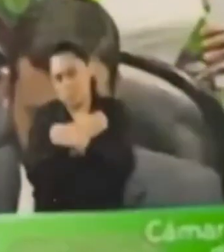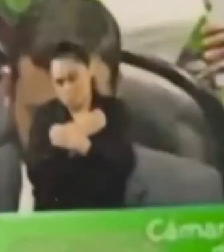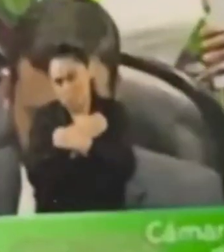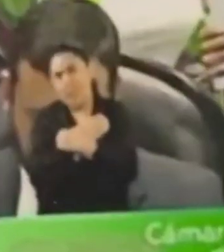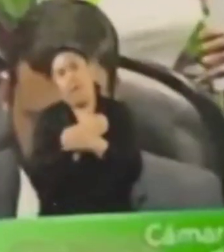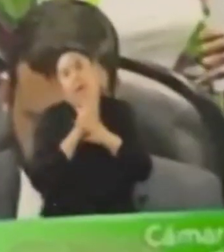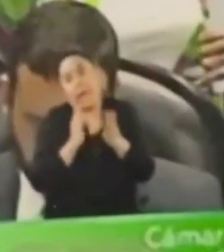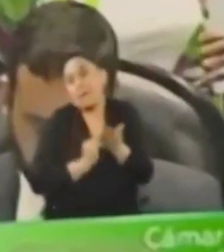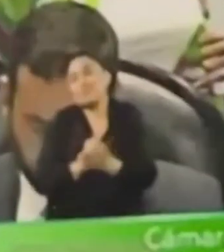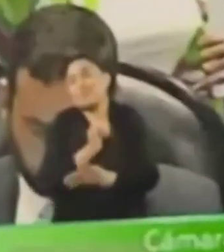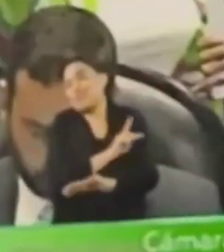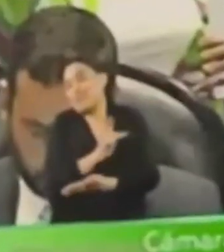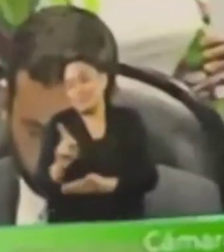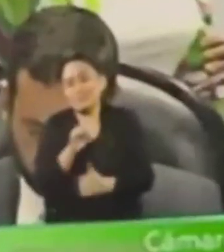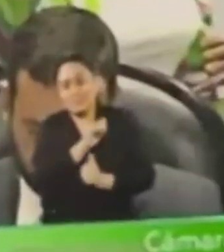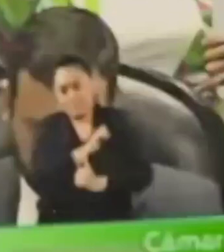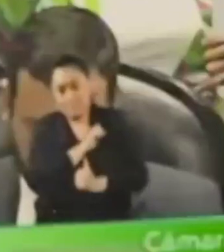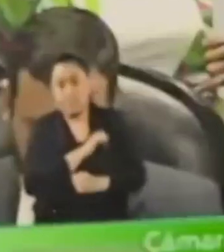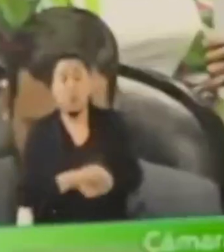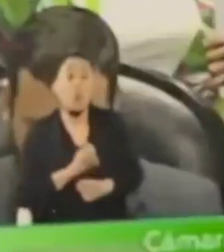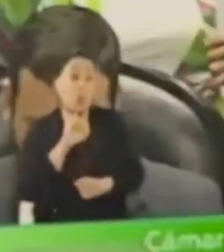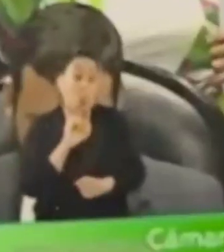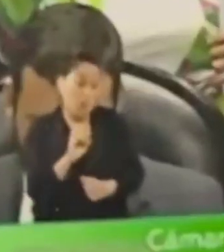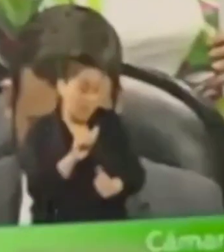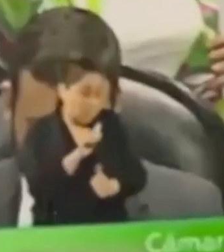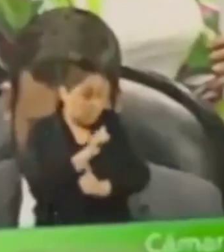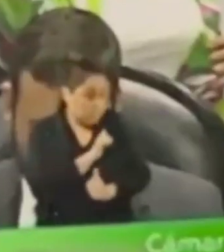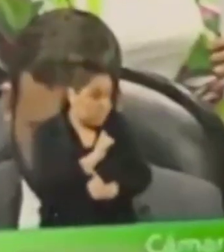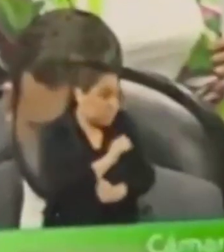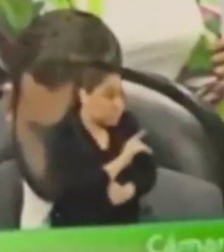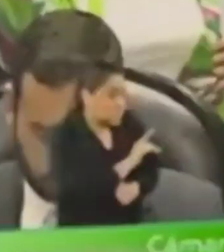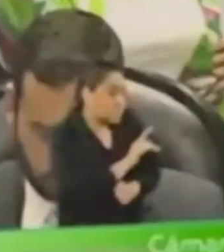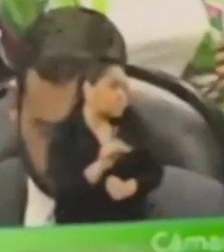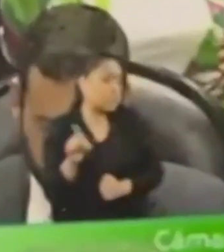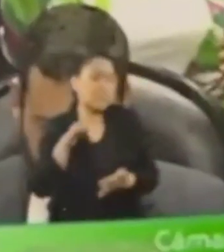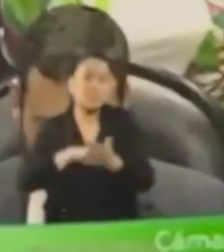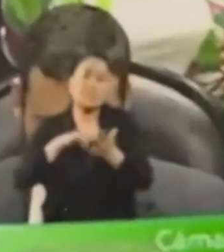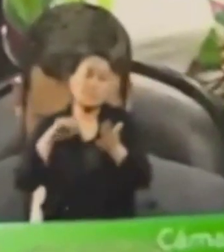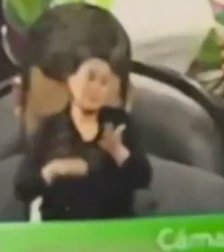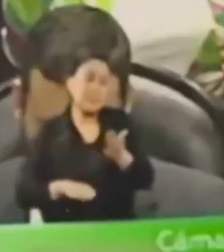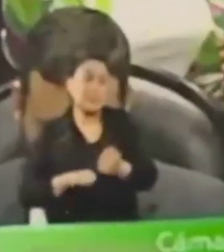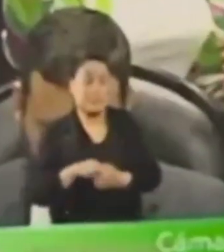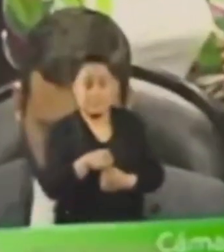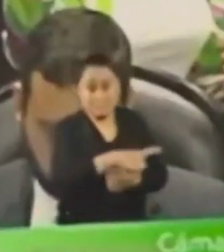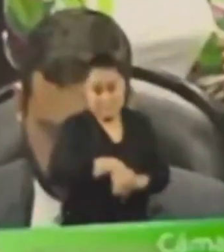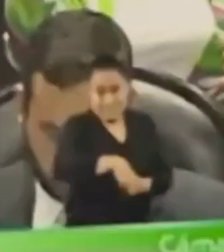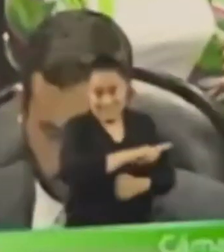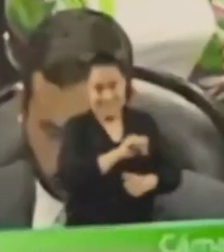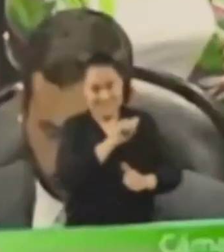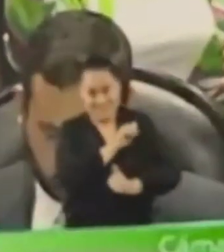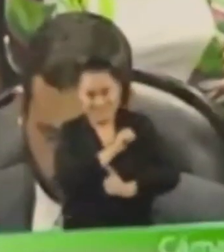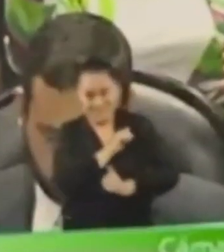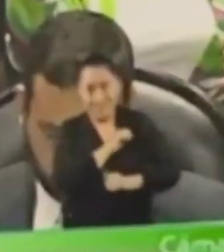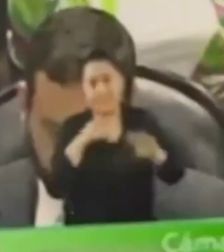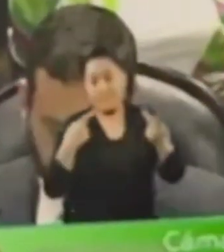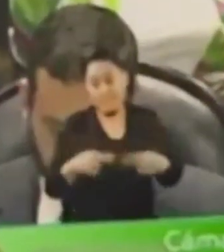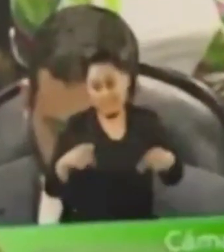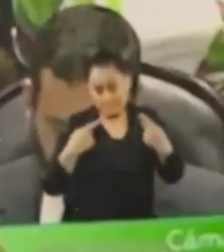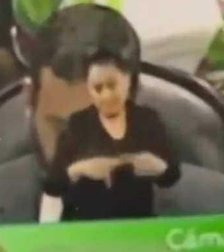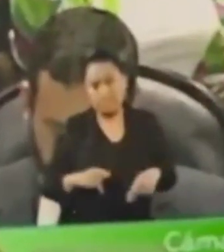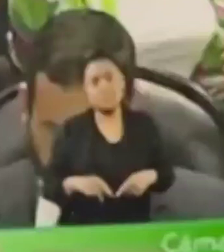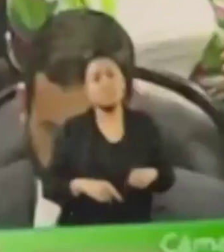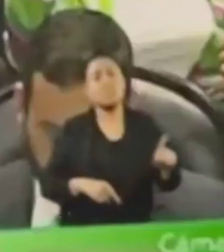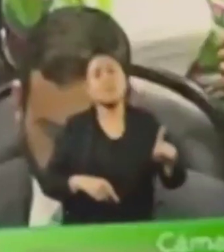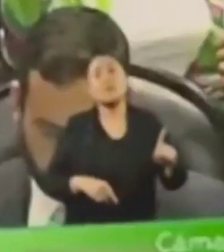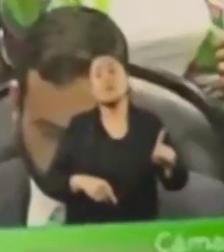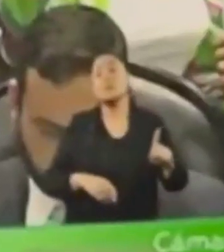bien, cuando la militarización es también cuando el estamento militar se va